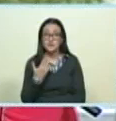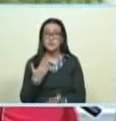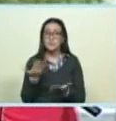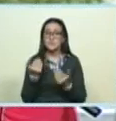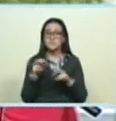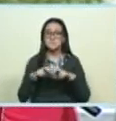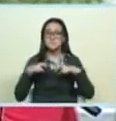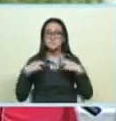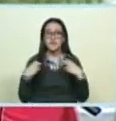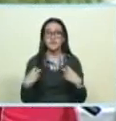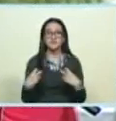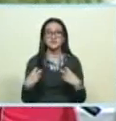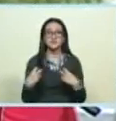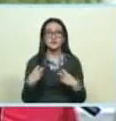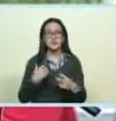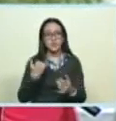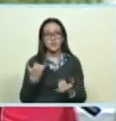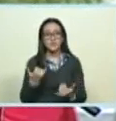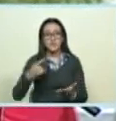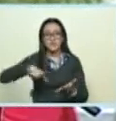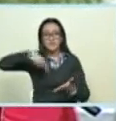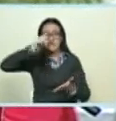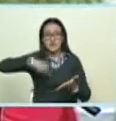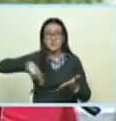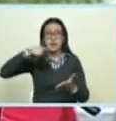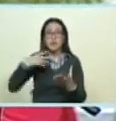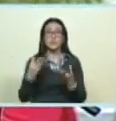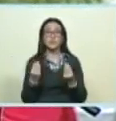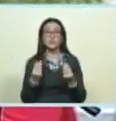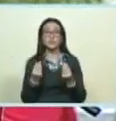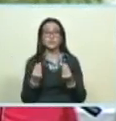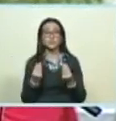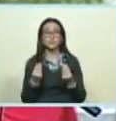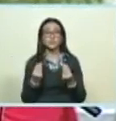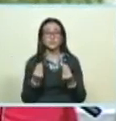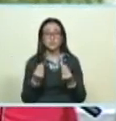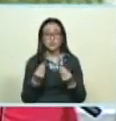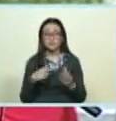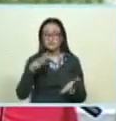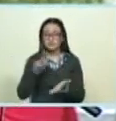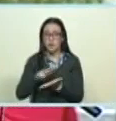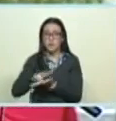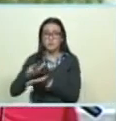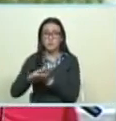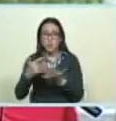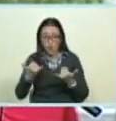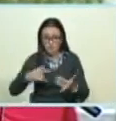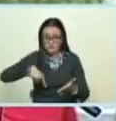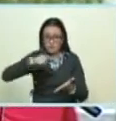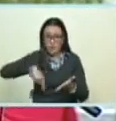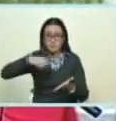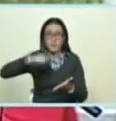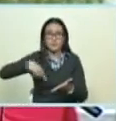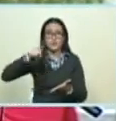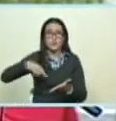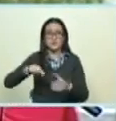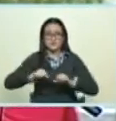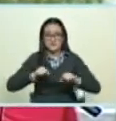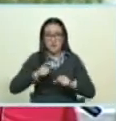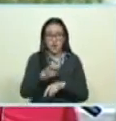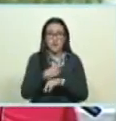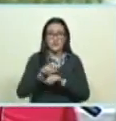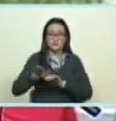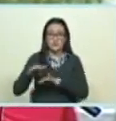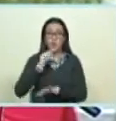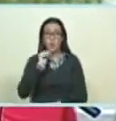mesa porque tengo que firmar un poco de puntos de cuenta de recursos y acciones de gobierno a